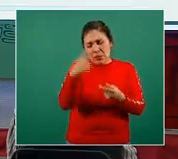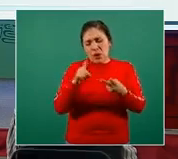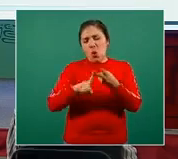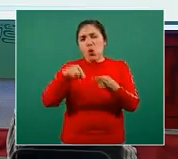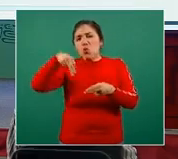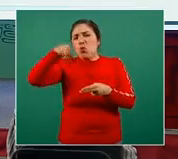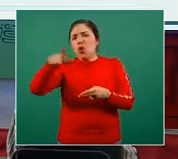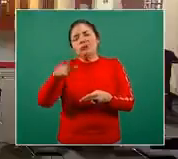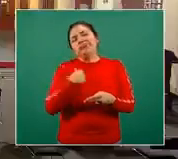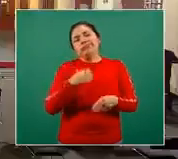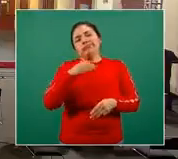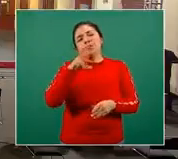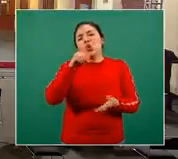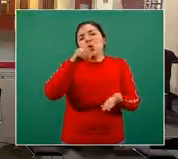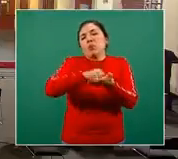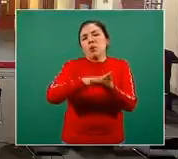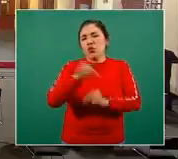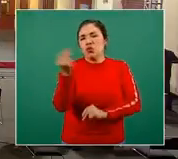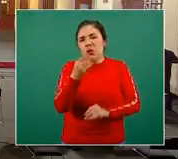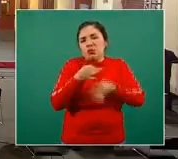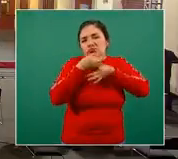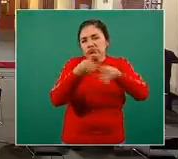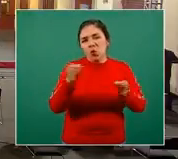León. La siguiente,